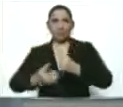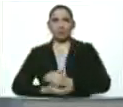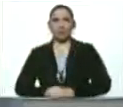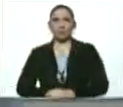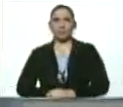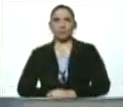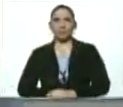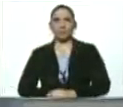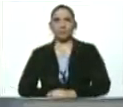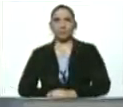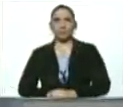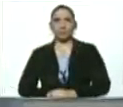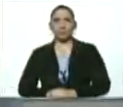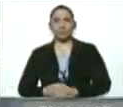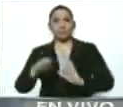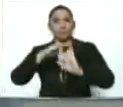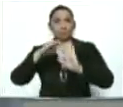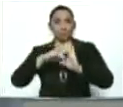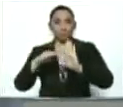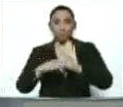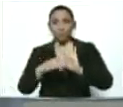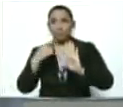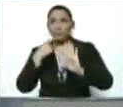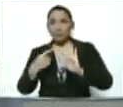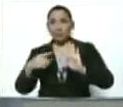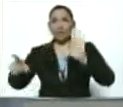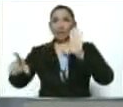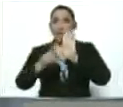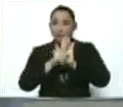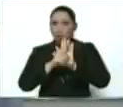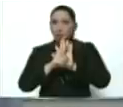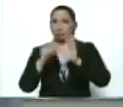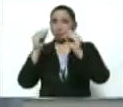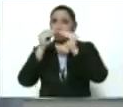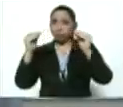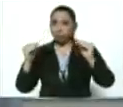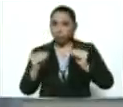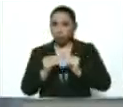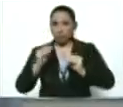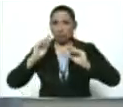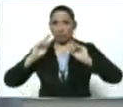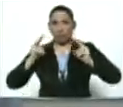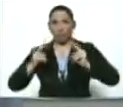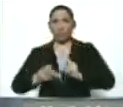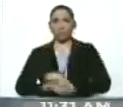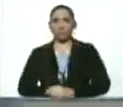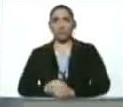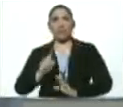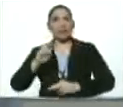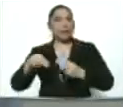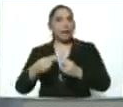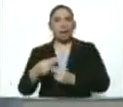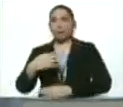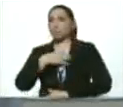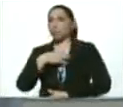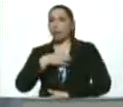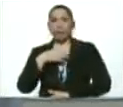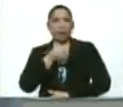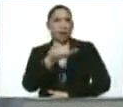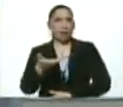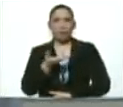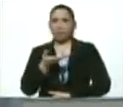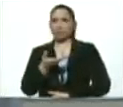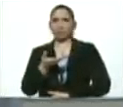penitenciario, establecido obviamente en las leyes correspondientes en esta materia. Nadie puede allí